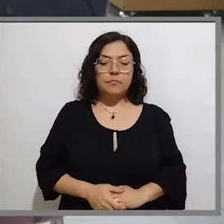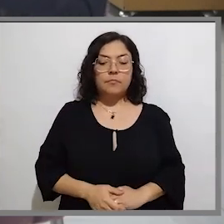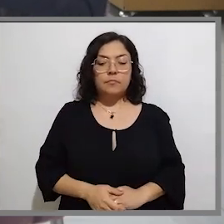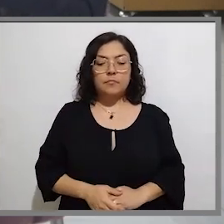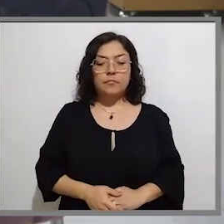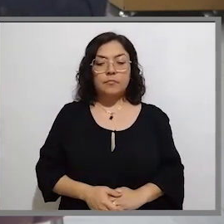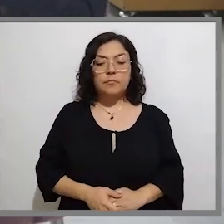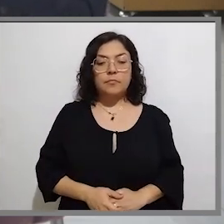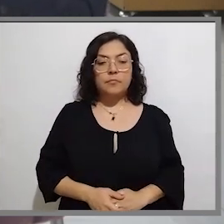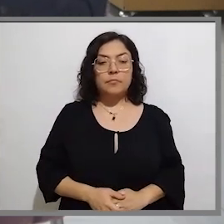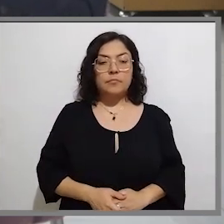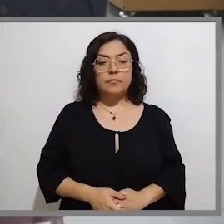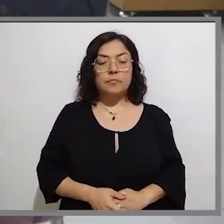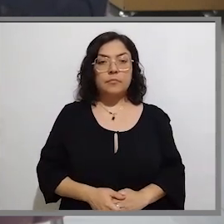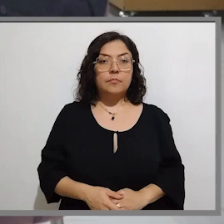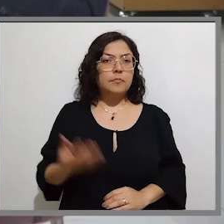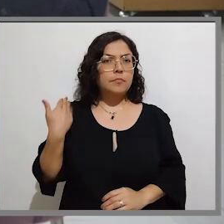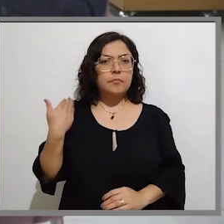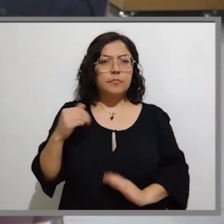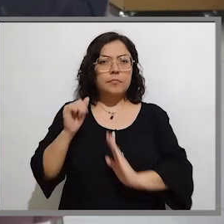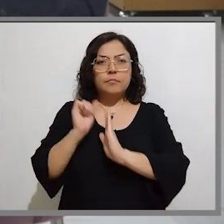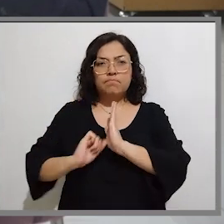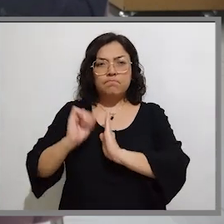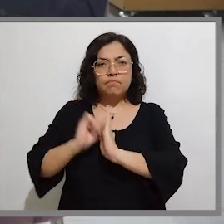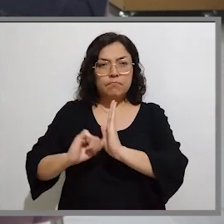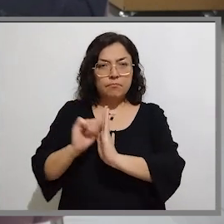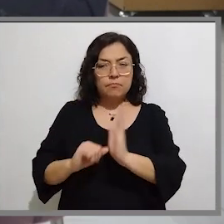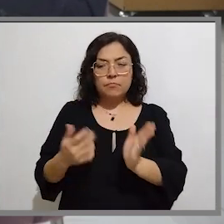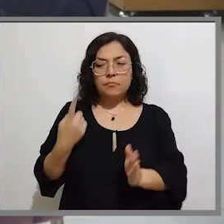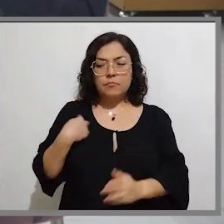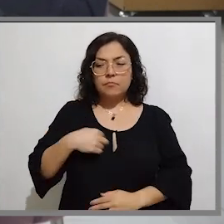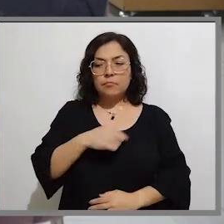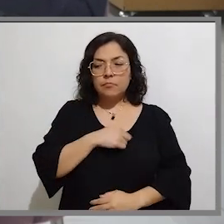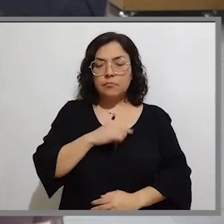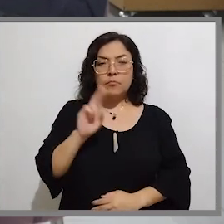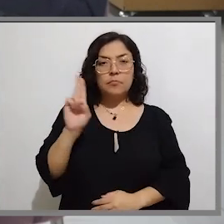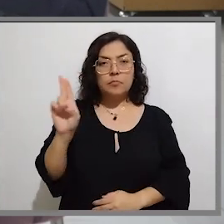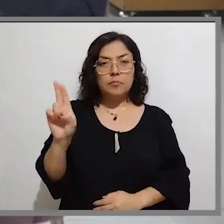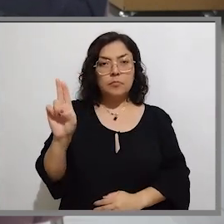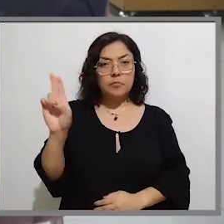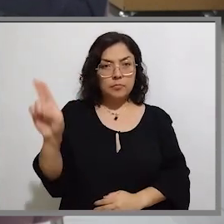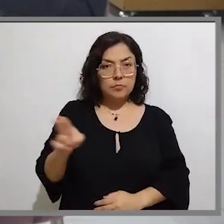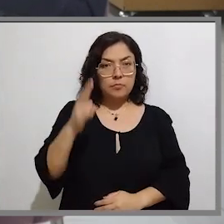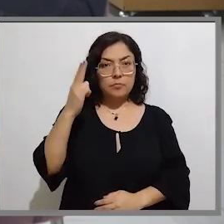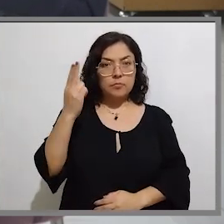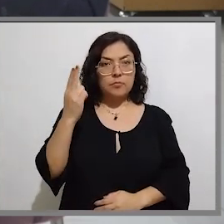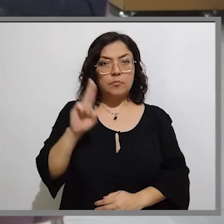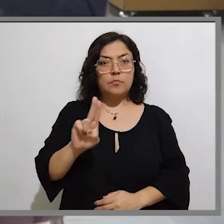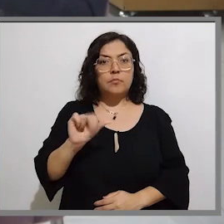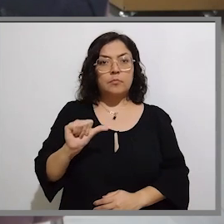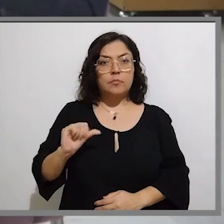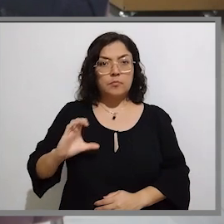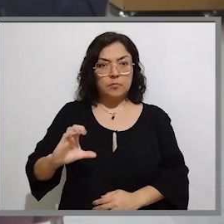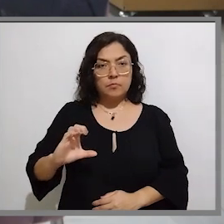ese sentido, hace ya algunos meses suscribimos un convenio con la Universidad Autónoma de Coahuila.